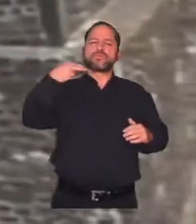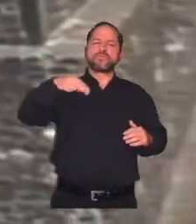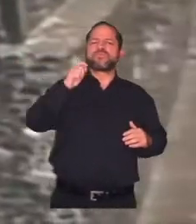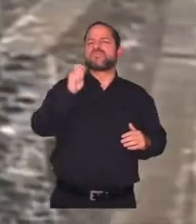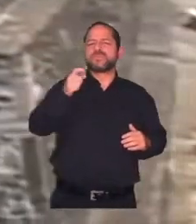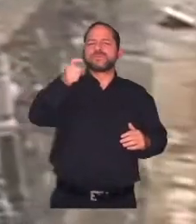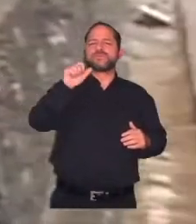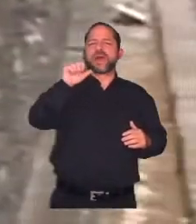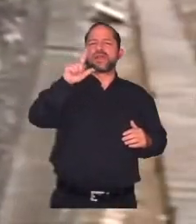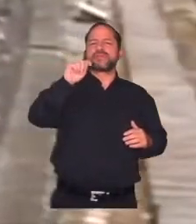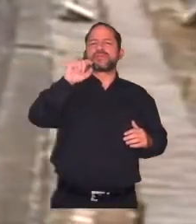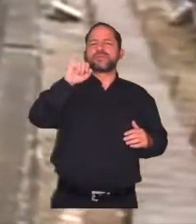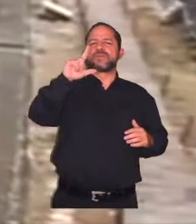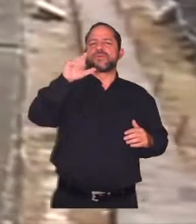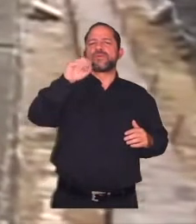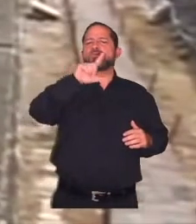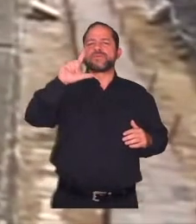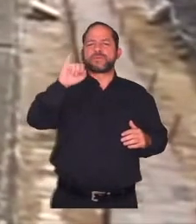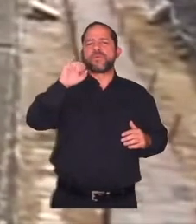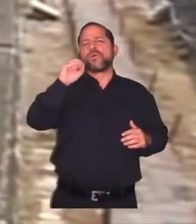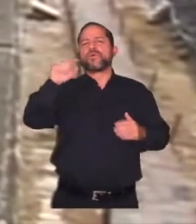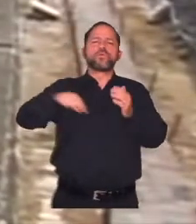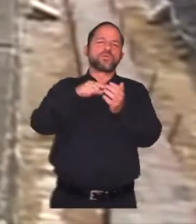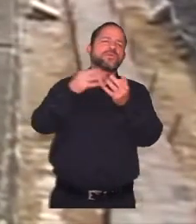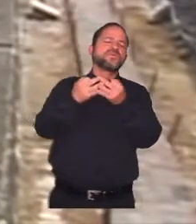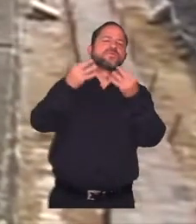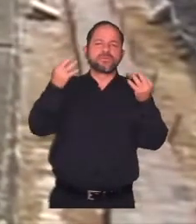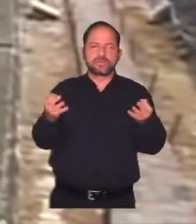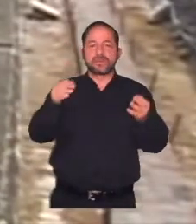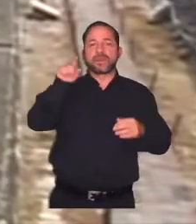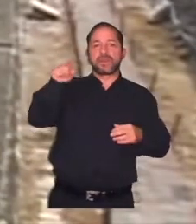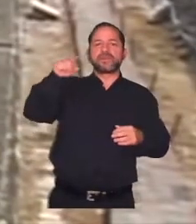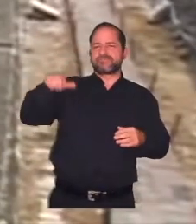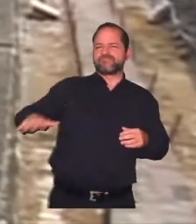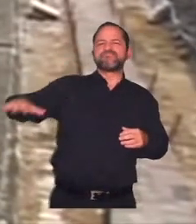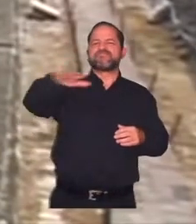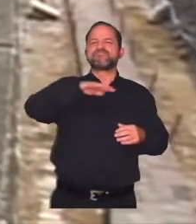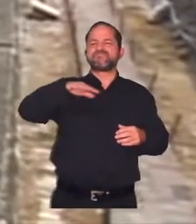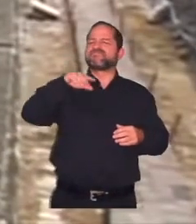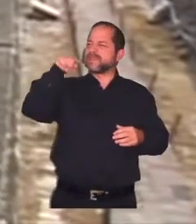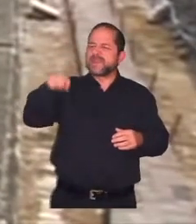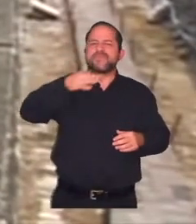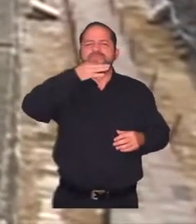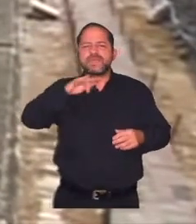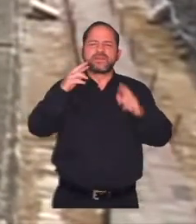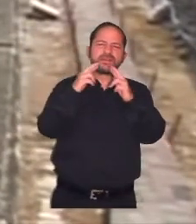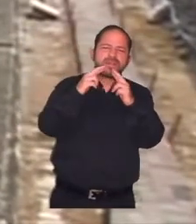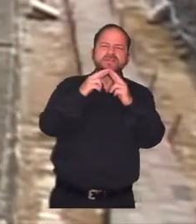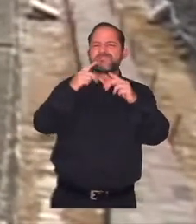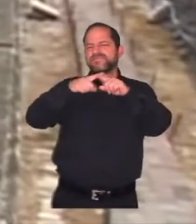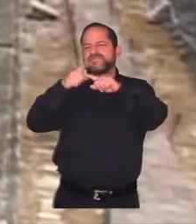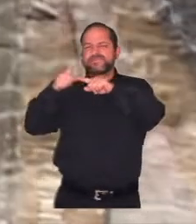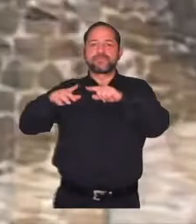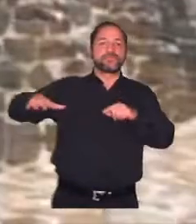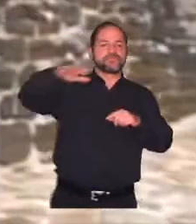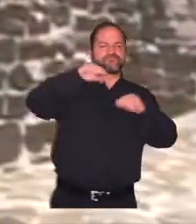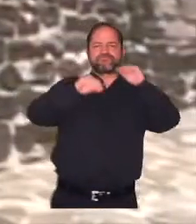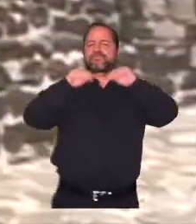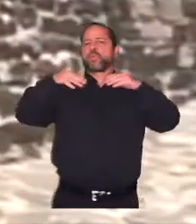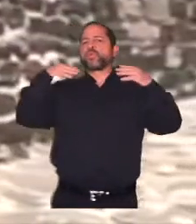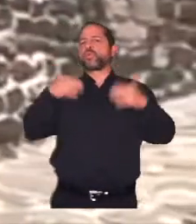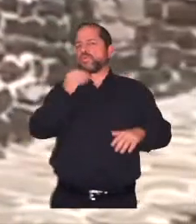orientación al de tenochtitlan y tenayuca del mismo momento constructivo el ahora llamado templo calendárico